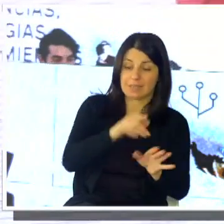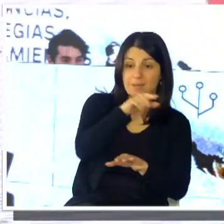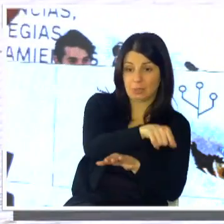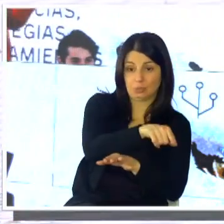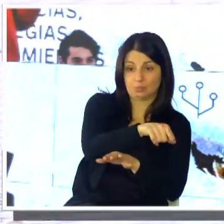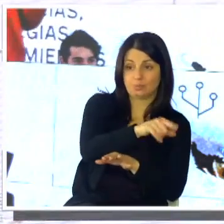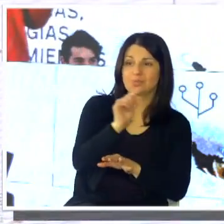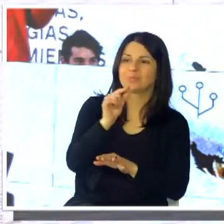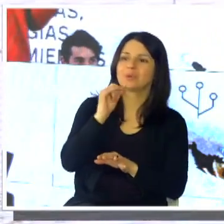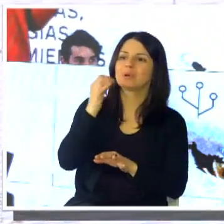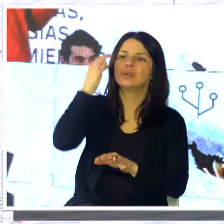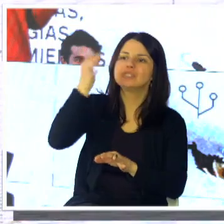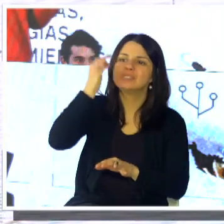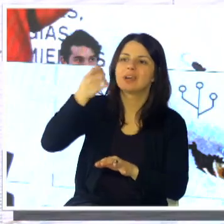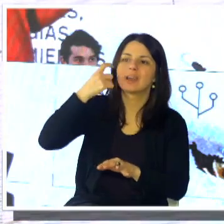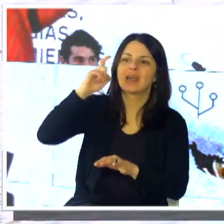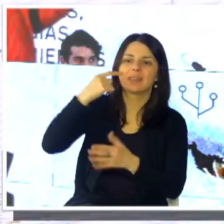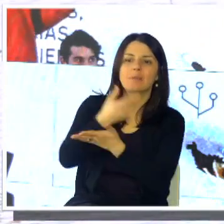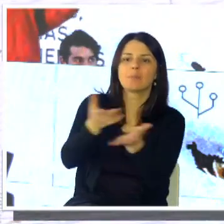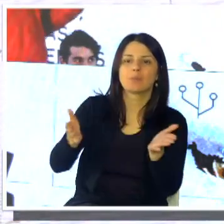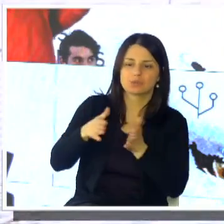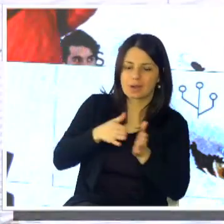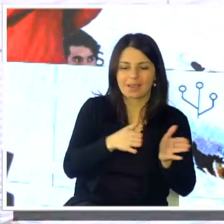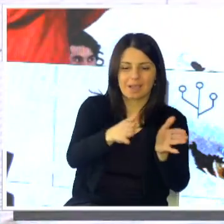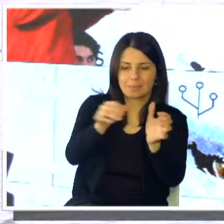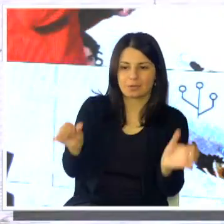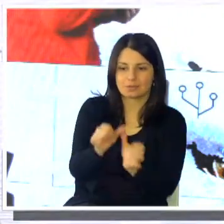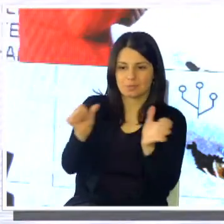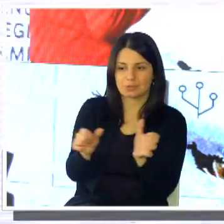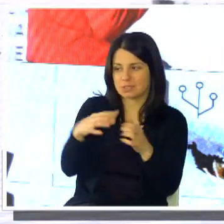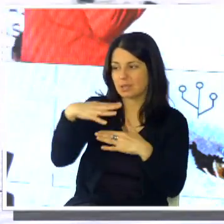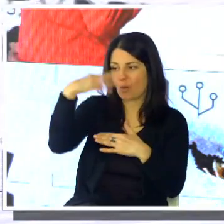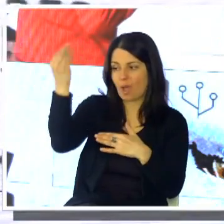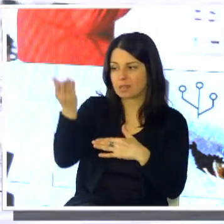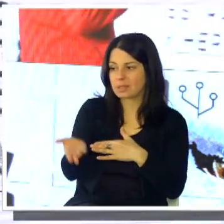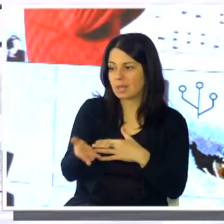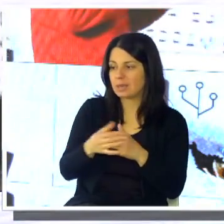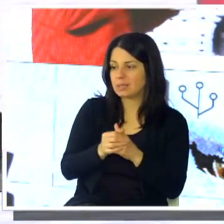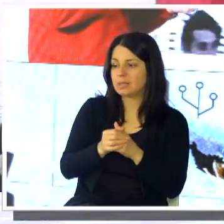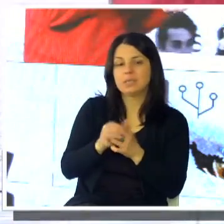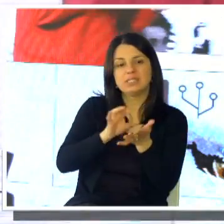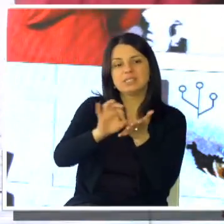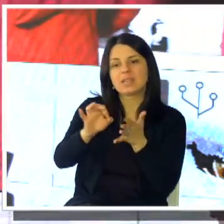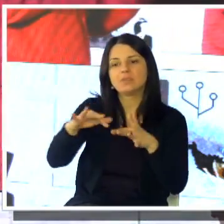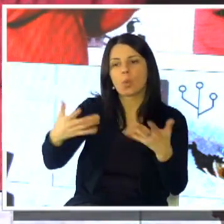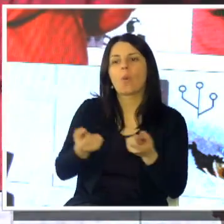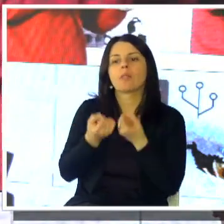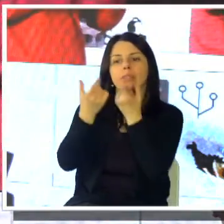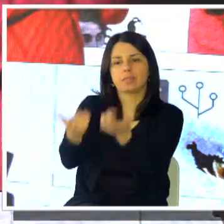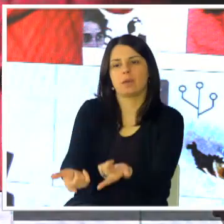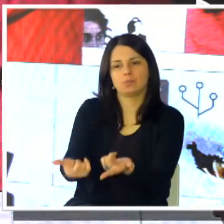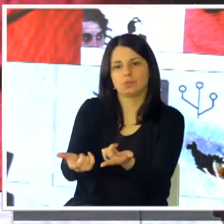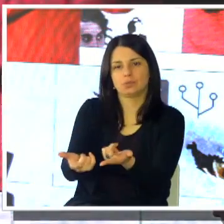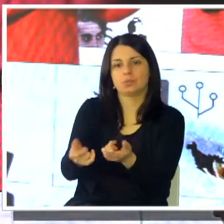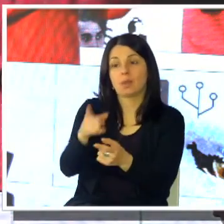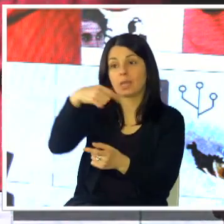poco la idea de la charla es mostrar ese camino que estamos recorriendo en Antel, qué servicios brindamos para